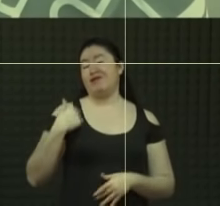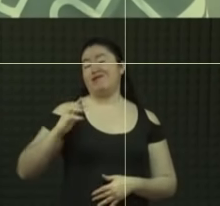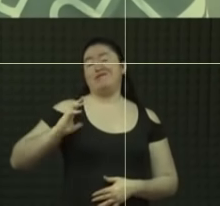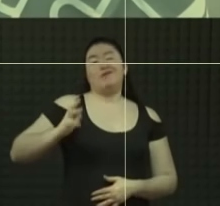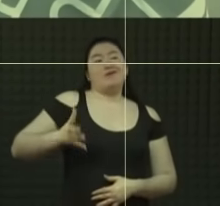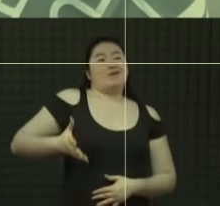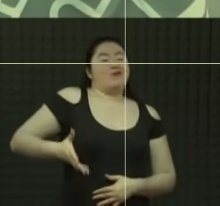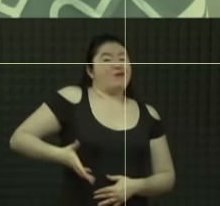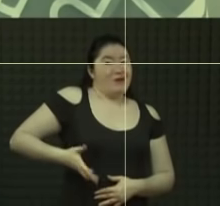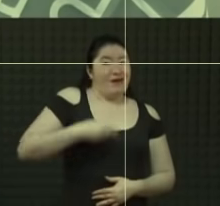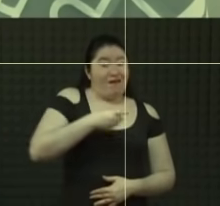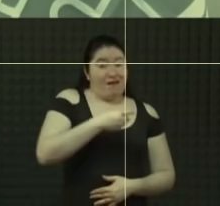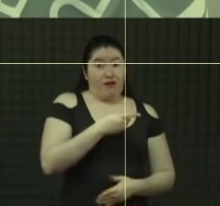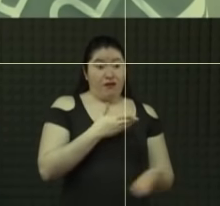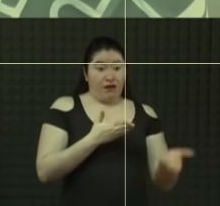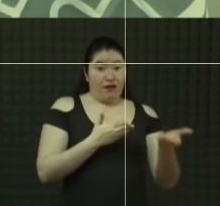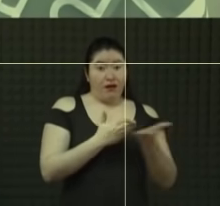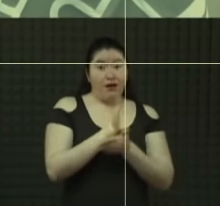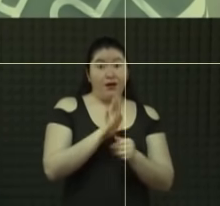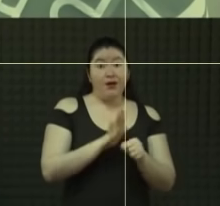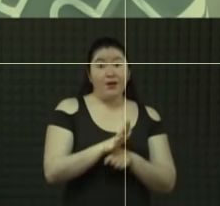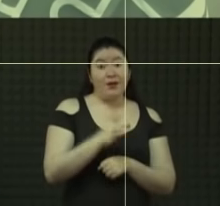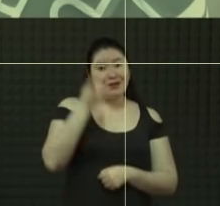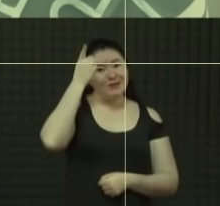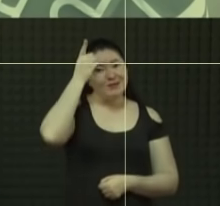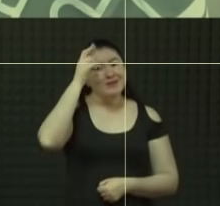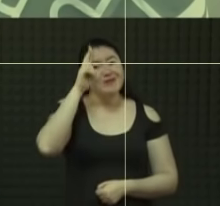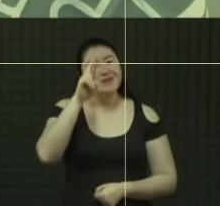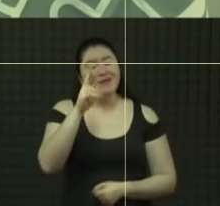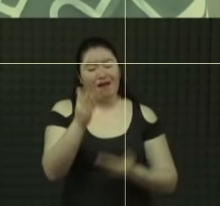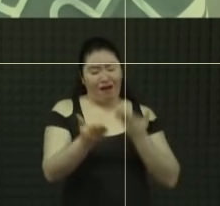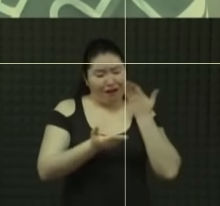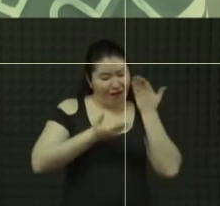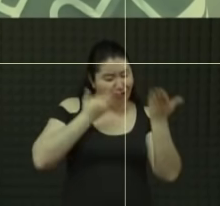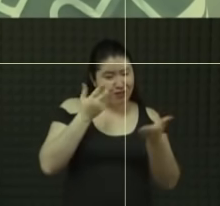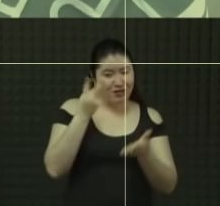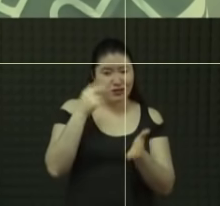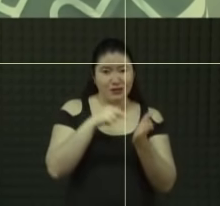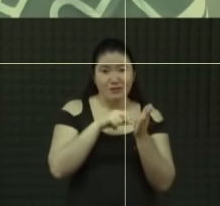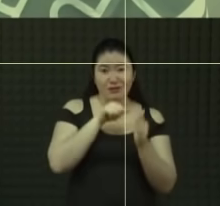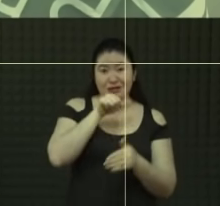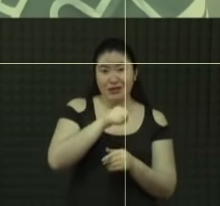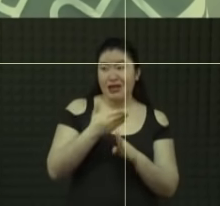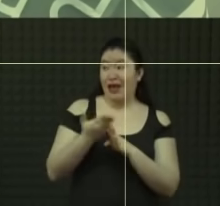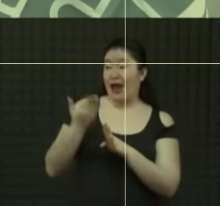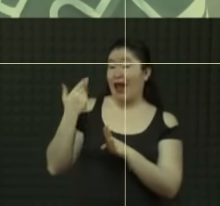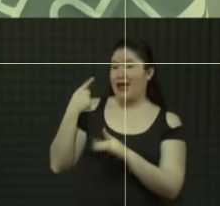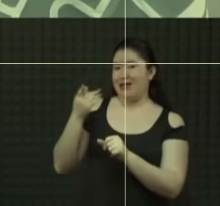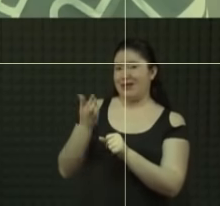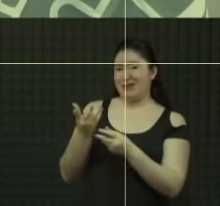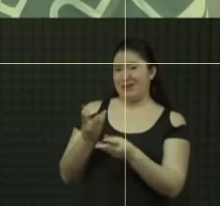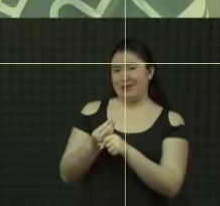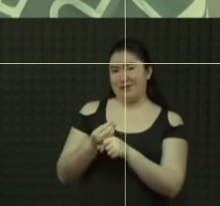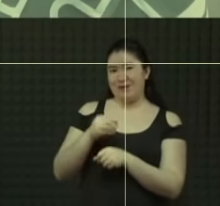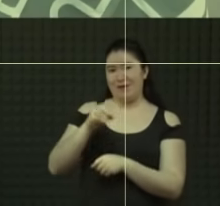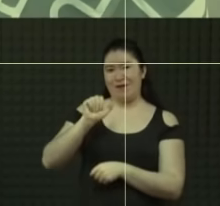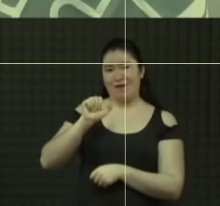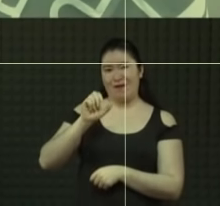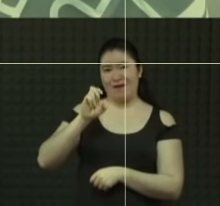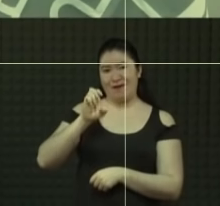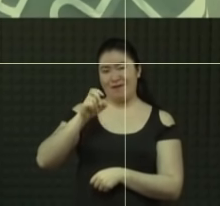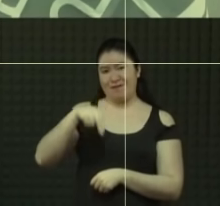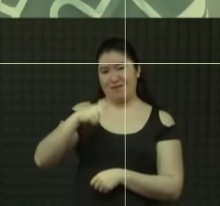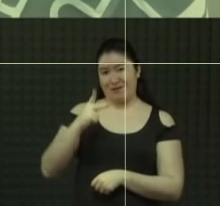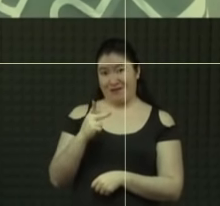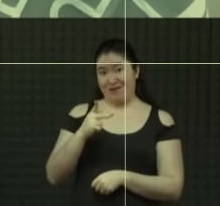pudo acceder al doctorado y tuvo una beca de CONACYT desde 2016, ahí cuando me espiaba Peña Nieto con Pegasus, ahí más o menos por esa